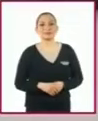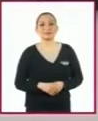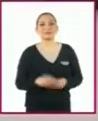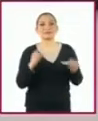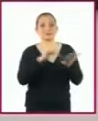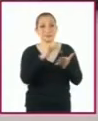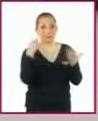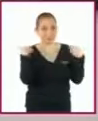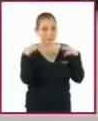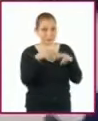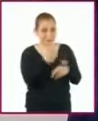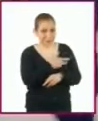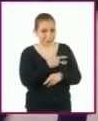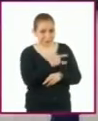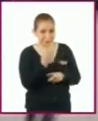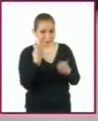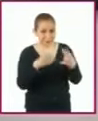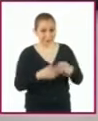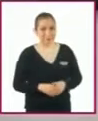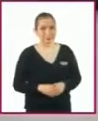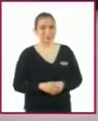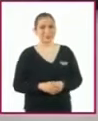Muchas gracias, maestro, un placer estar aquí.